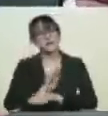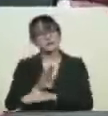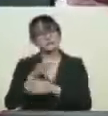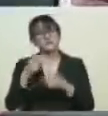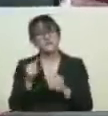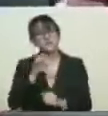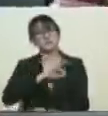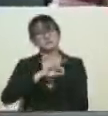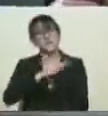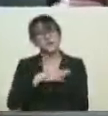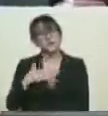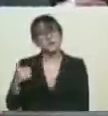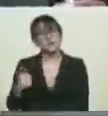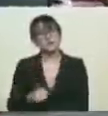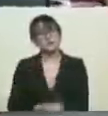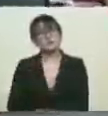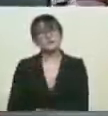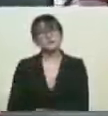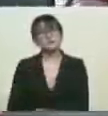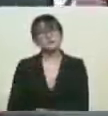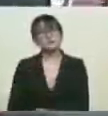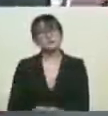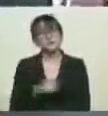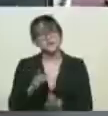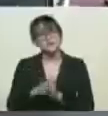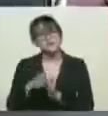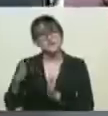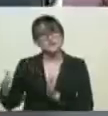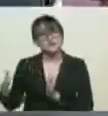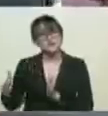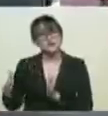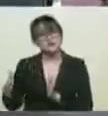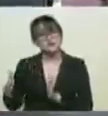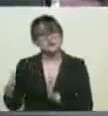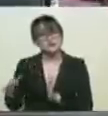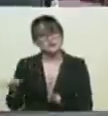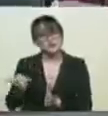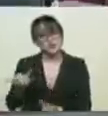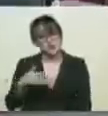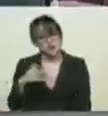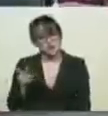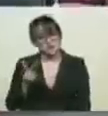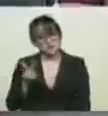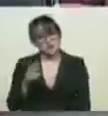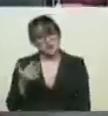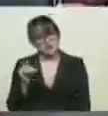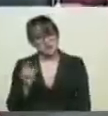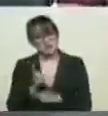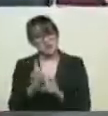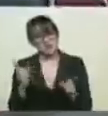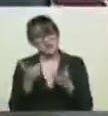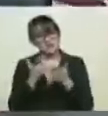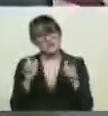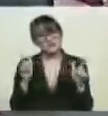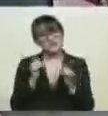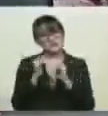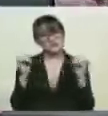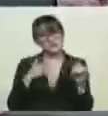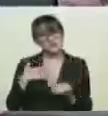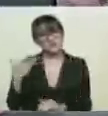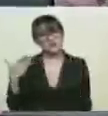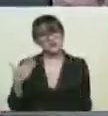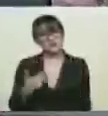seguridad social, tu vecino quieres que en Venezuela haya democracia, libertad e